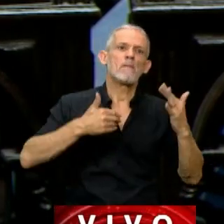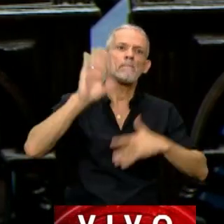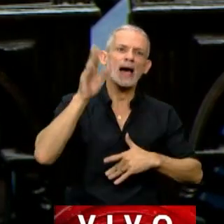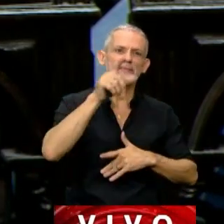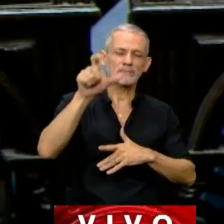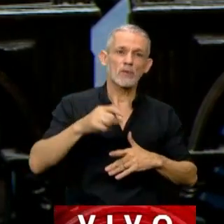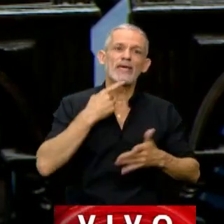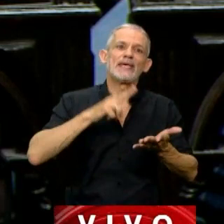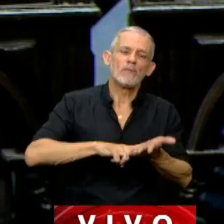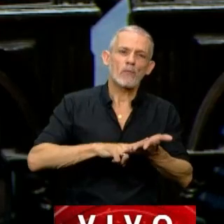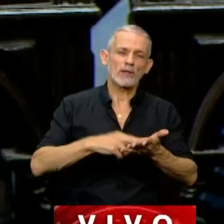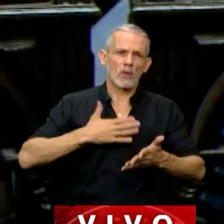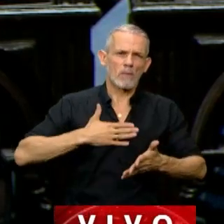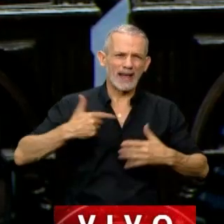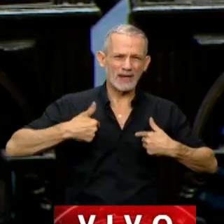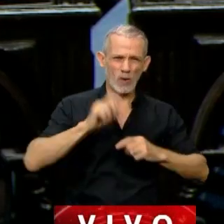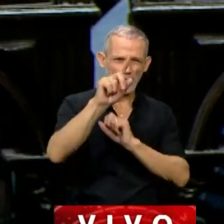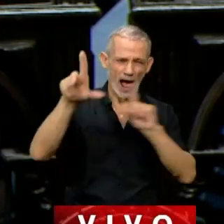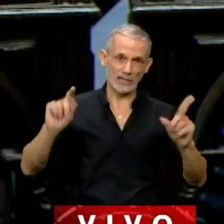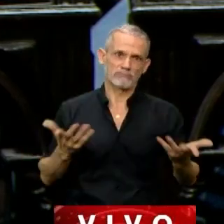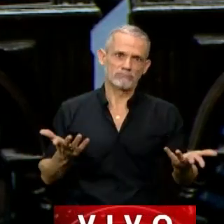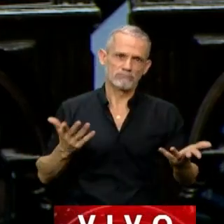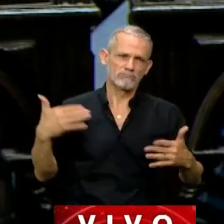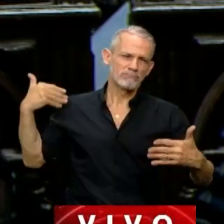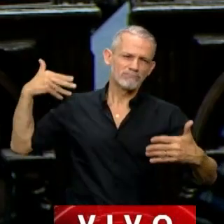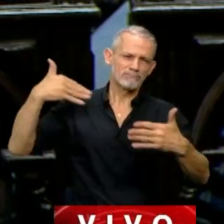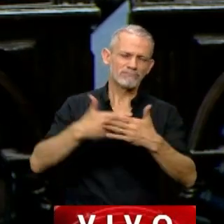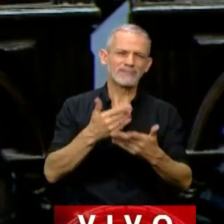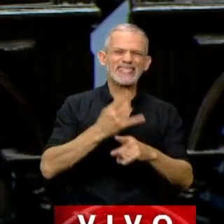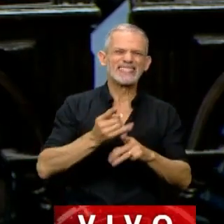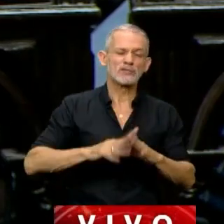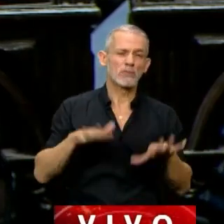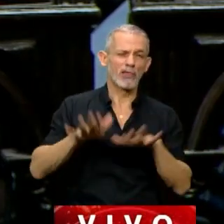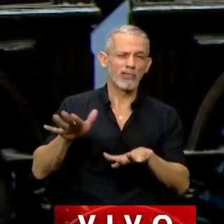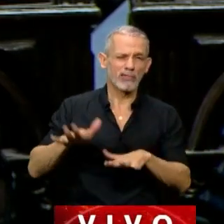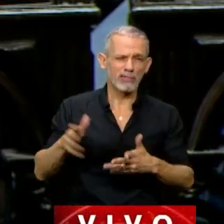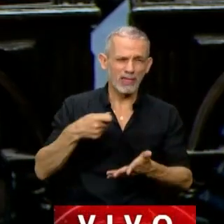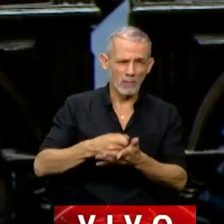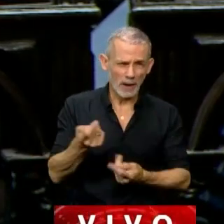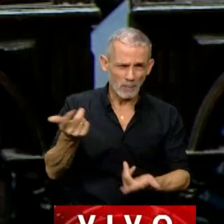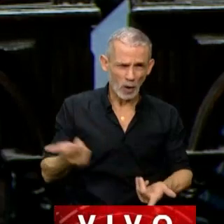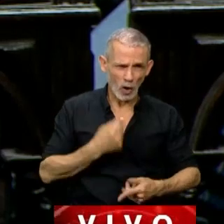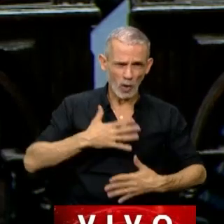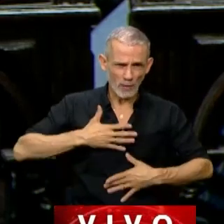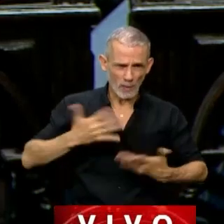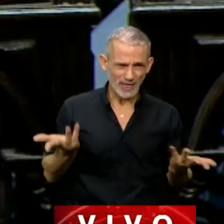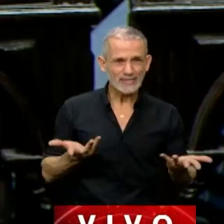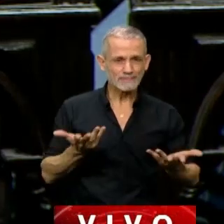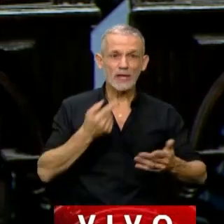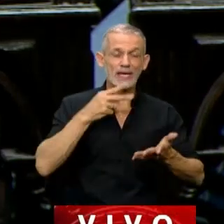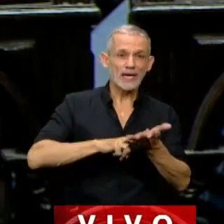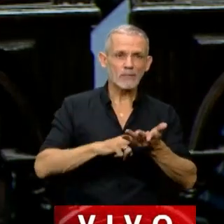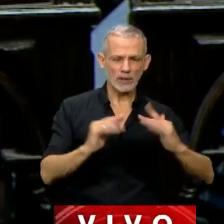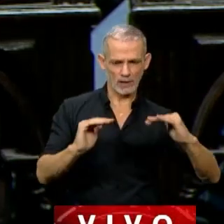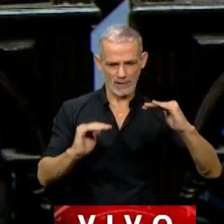incidencia a los impuestos patrimoniales históricamente débiles en muchas provincias y de esa forma poder